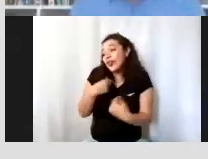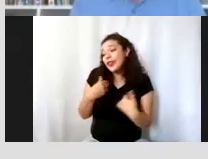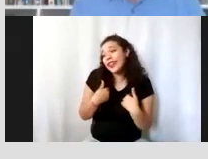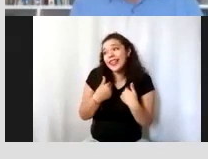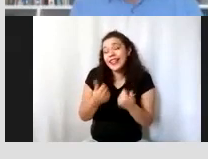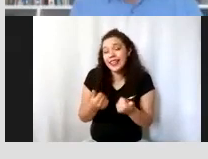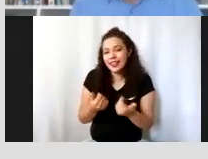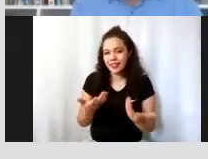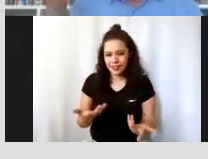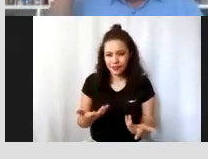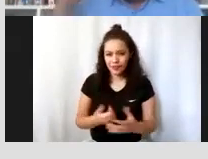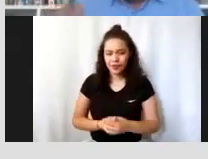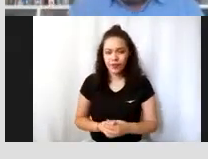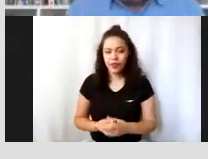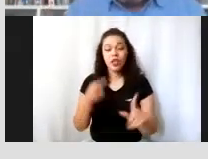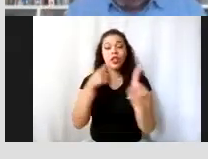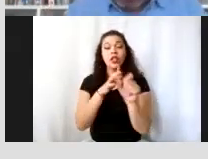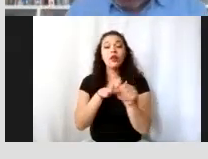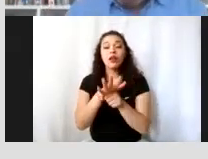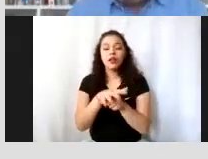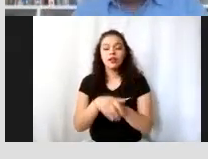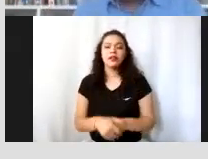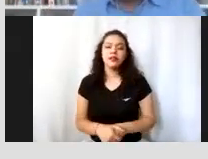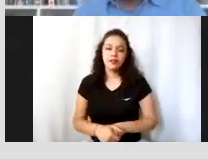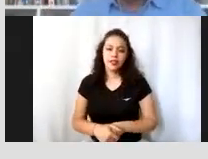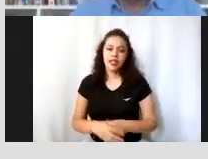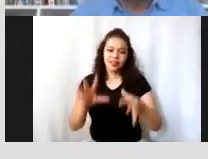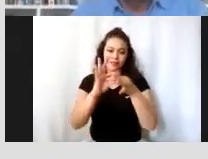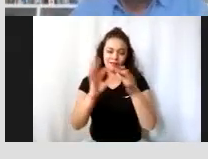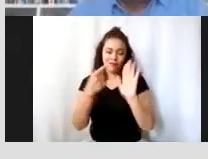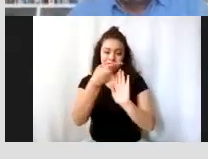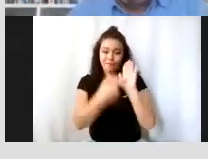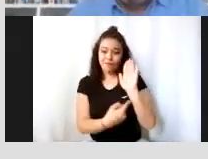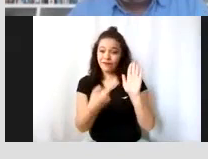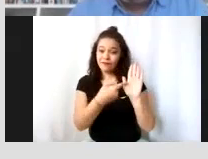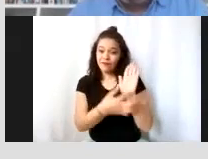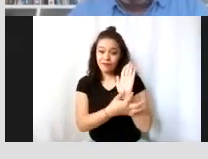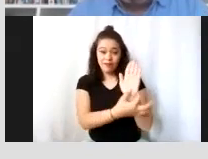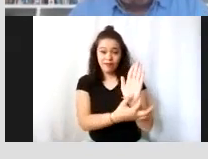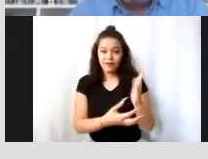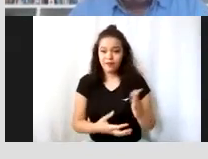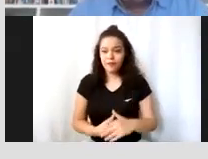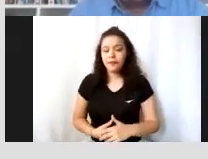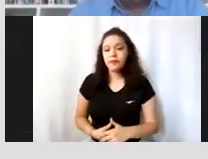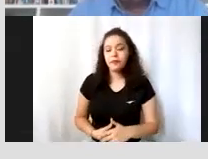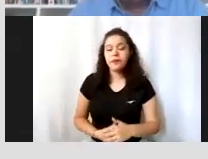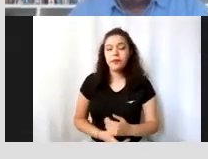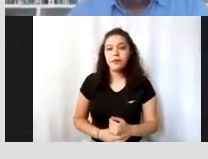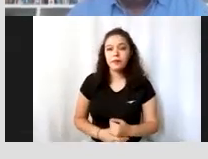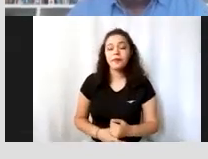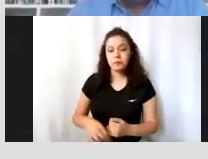¿Cuáles son esos objetivos? Bueno, ahí están establecidos. Ok, qué